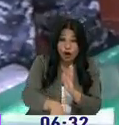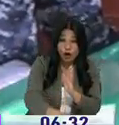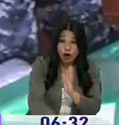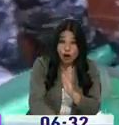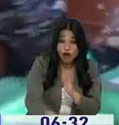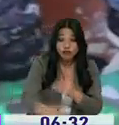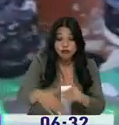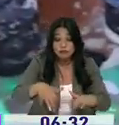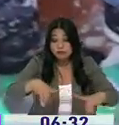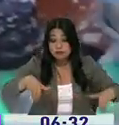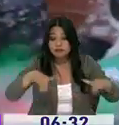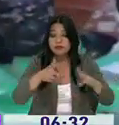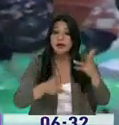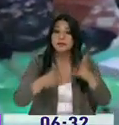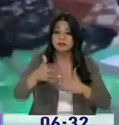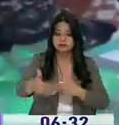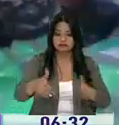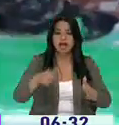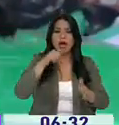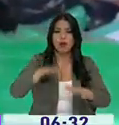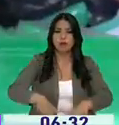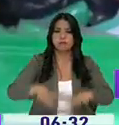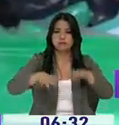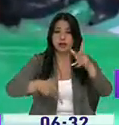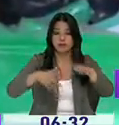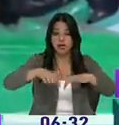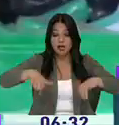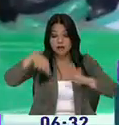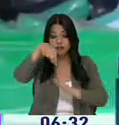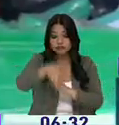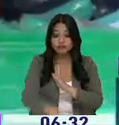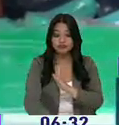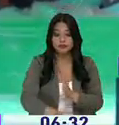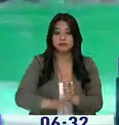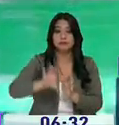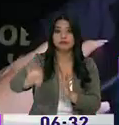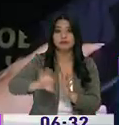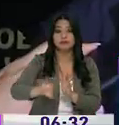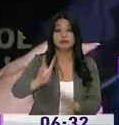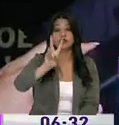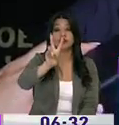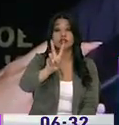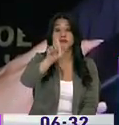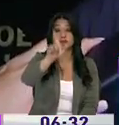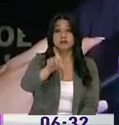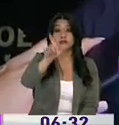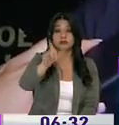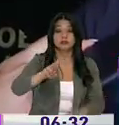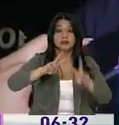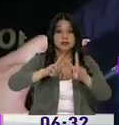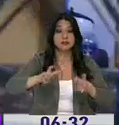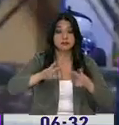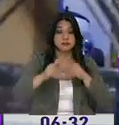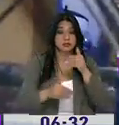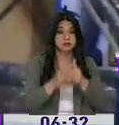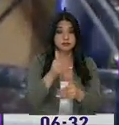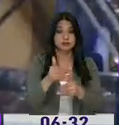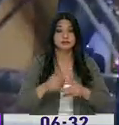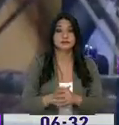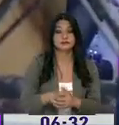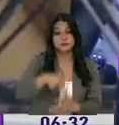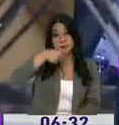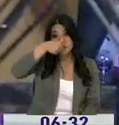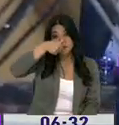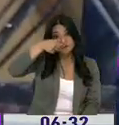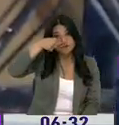que parecía una cisterna. Tenemos 2 personas que van a ser investigadas en el proceso. La droga fue llevada a